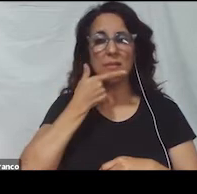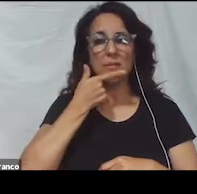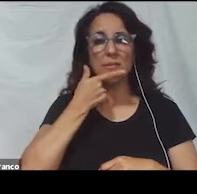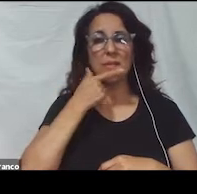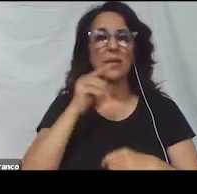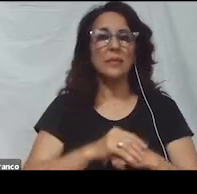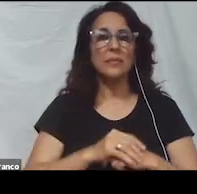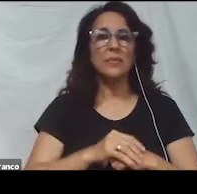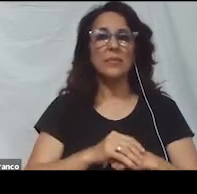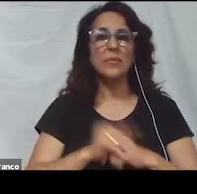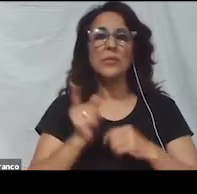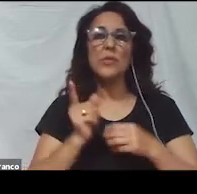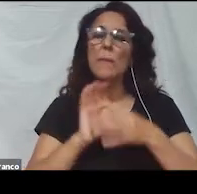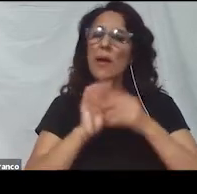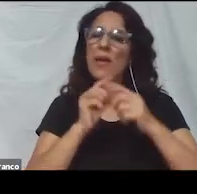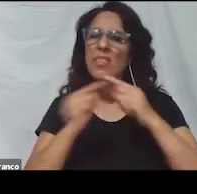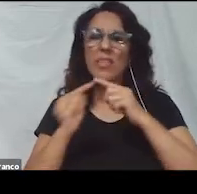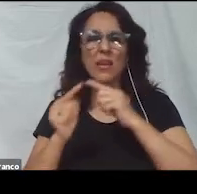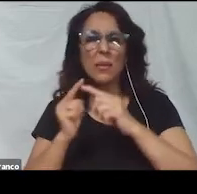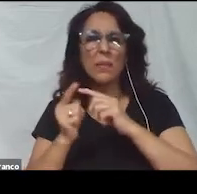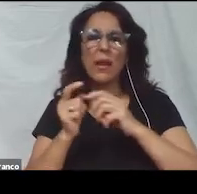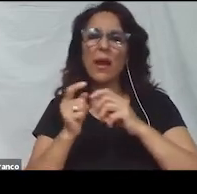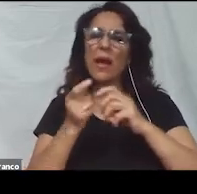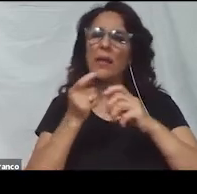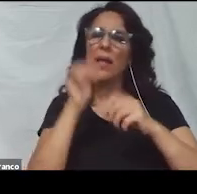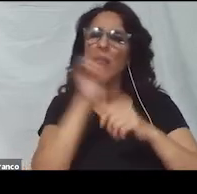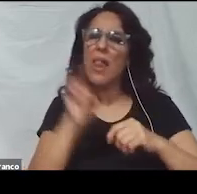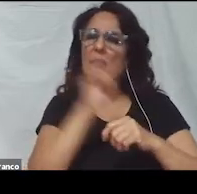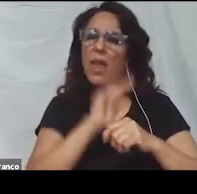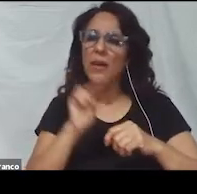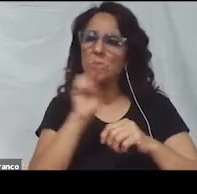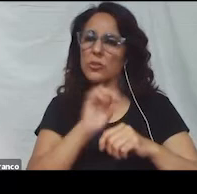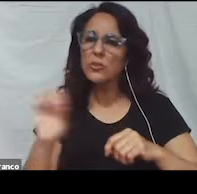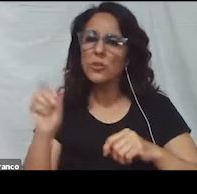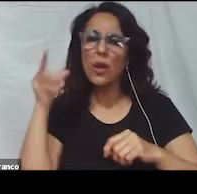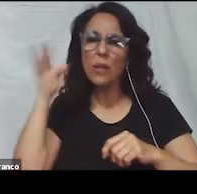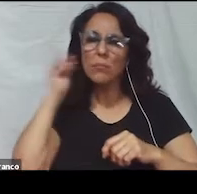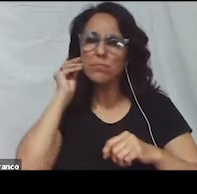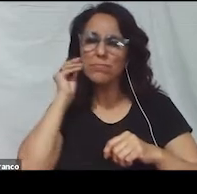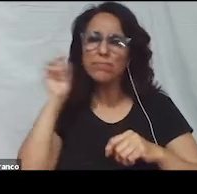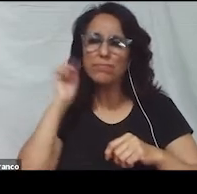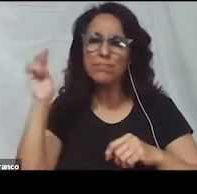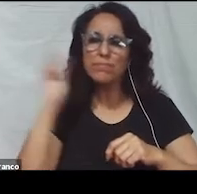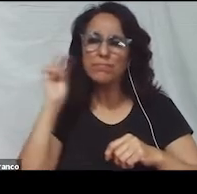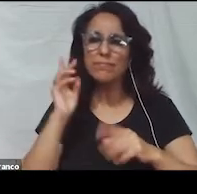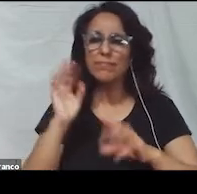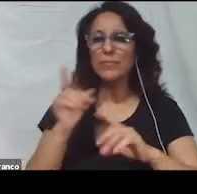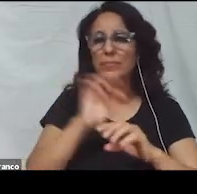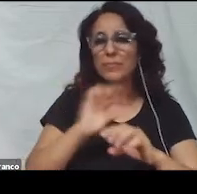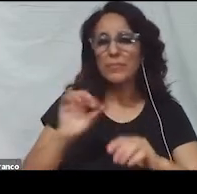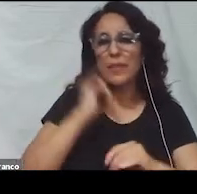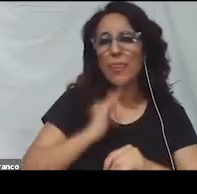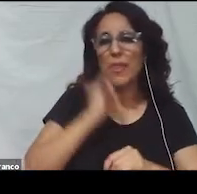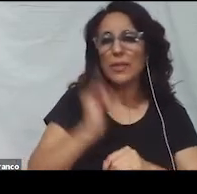pantalla como vínculos a otros sitios o dentro de nuestro mismo sitio. Entonces es importante que no